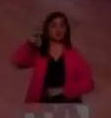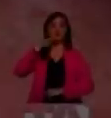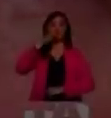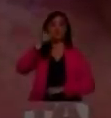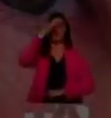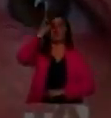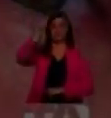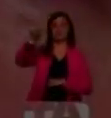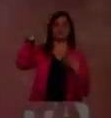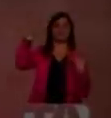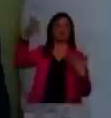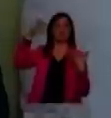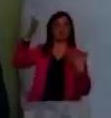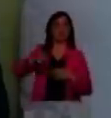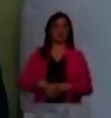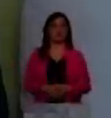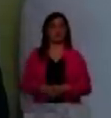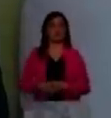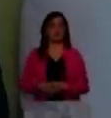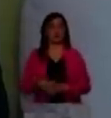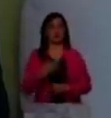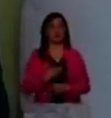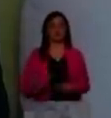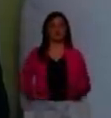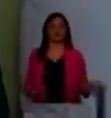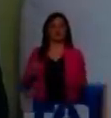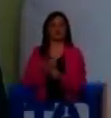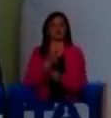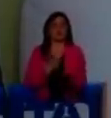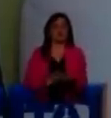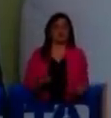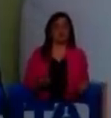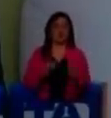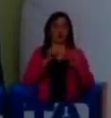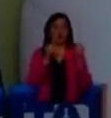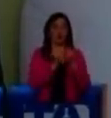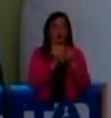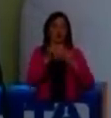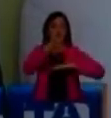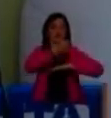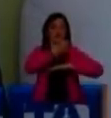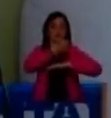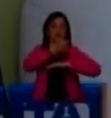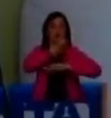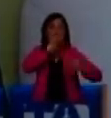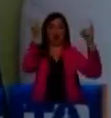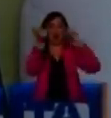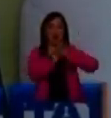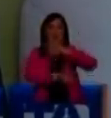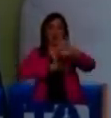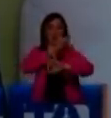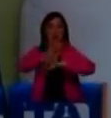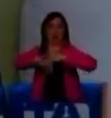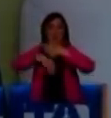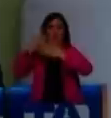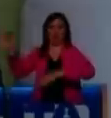es una decisión política. Lo que ha hecho el presidente, defenestrar a una terna y de la siguiente buscar al